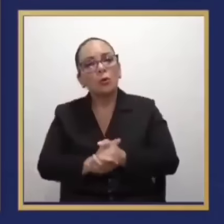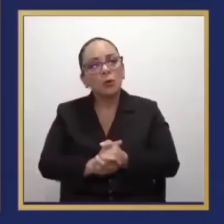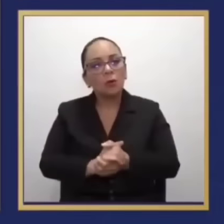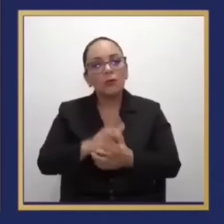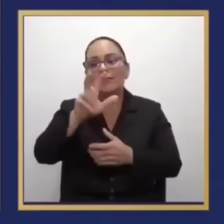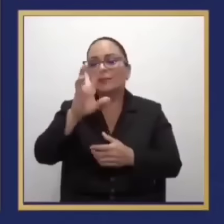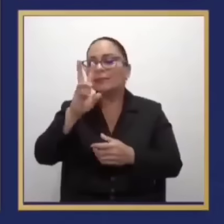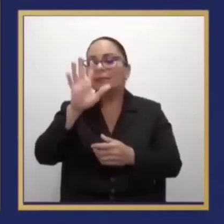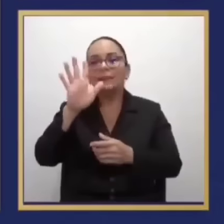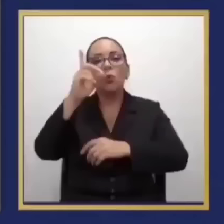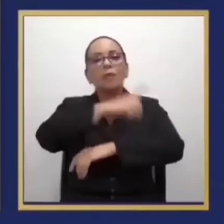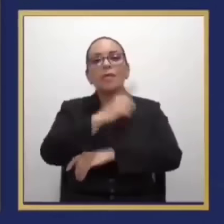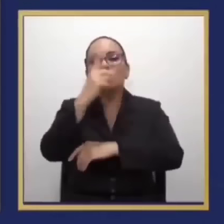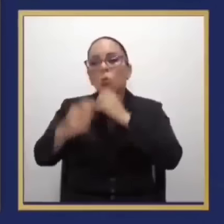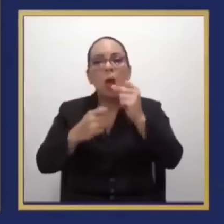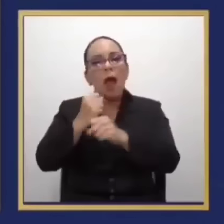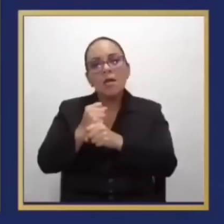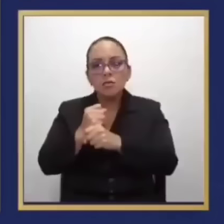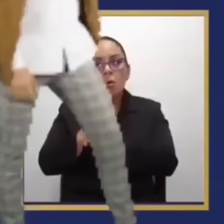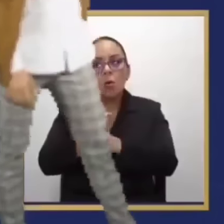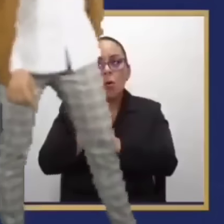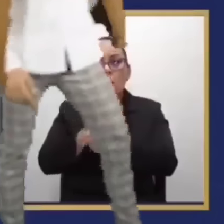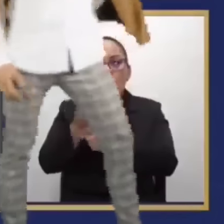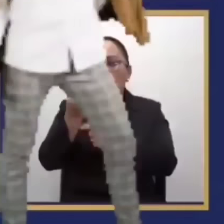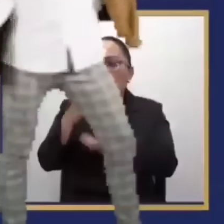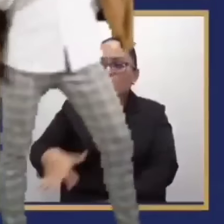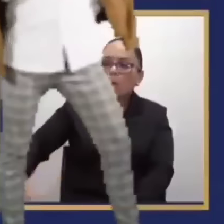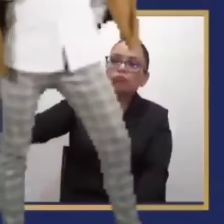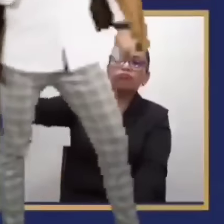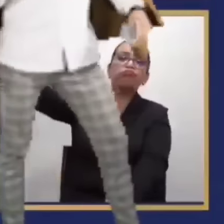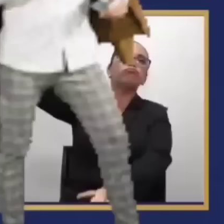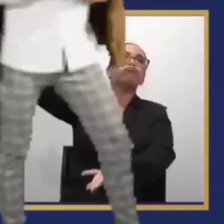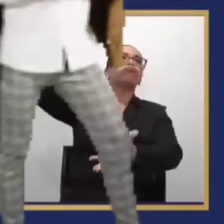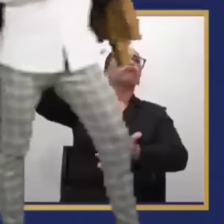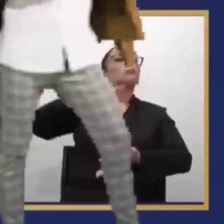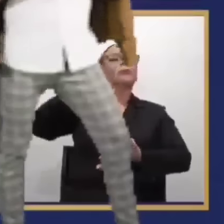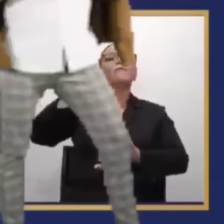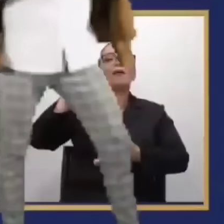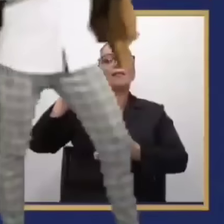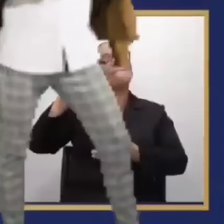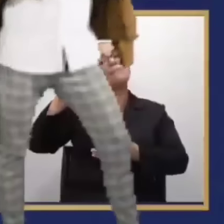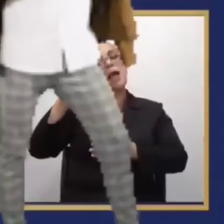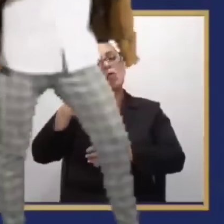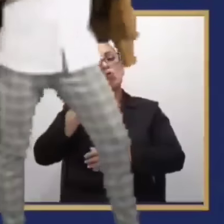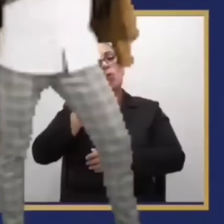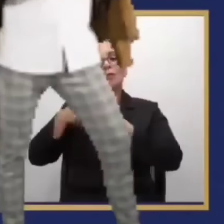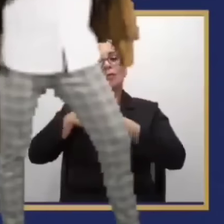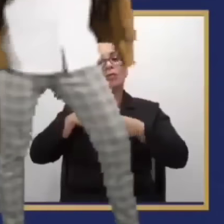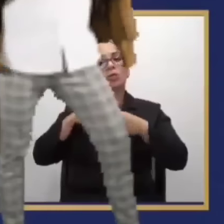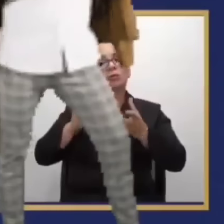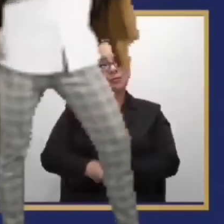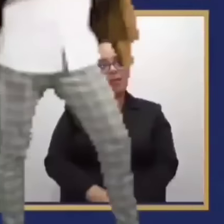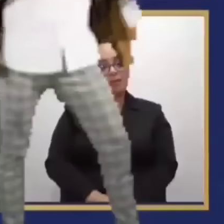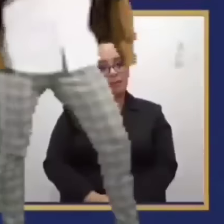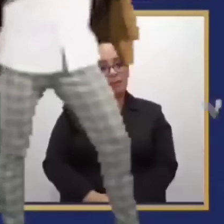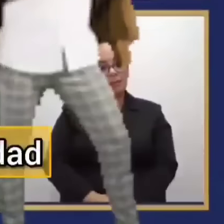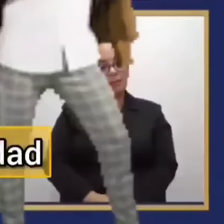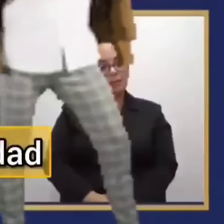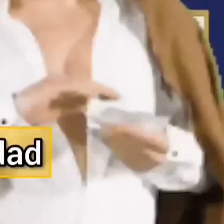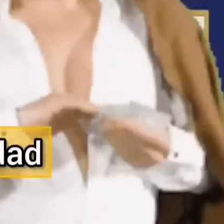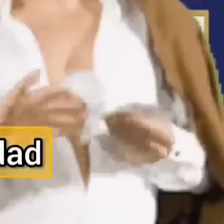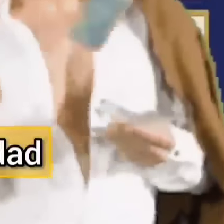año, le van a don René Picado y los accionistas de Canal 7. Y ven,